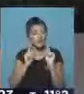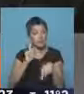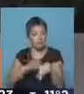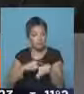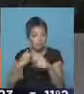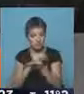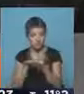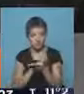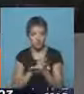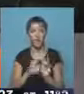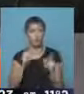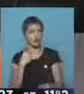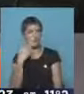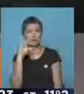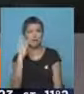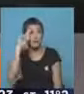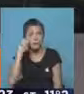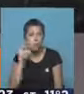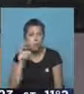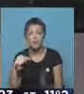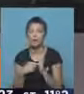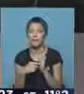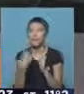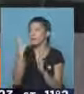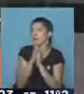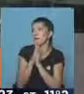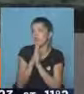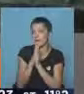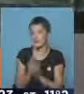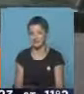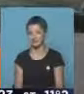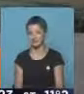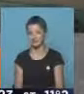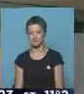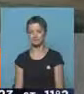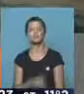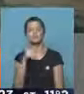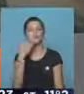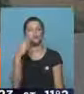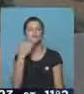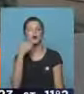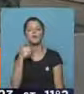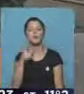también tengo 50 preguntas, pero voy a hacer una. No sé una nada más, mejor sí. Una sola. Cuando vos te referís a los hackers, hubo mucha